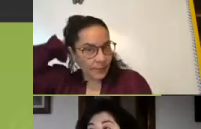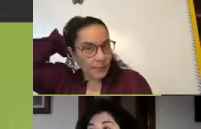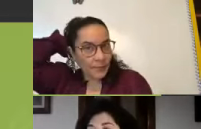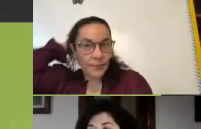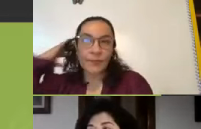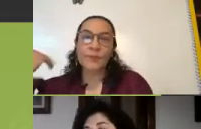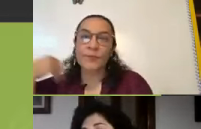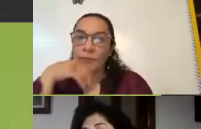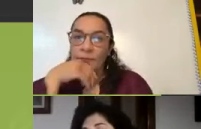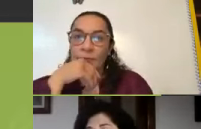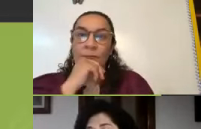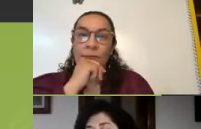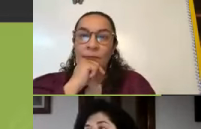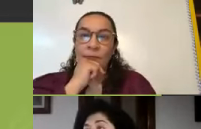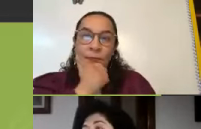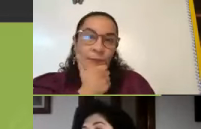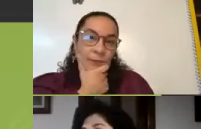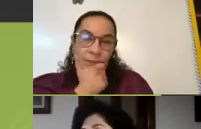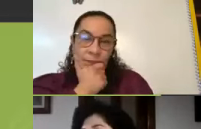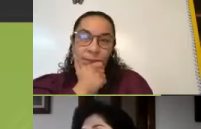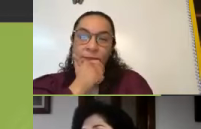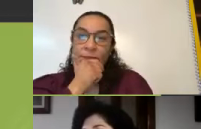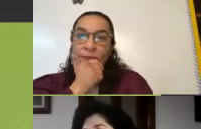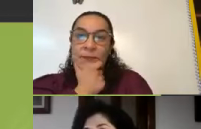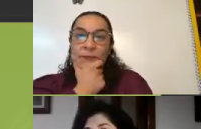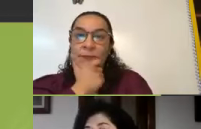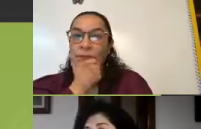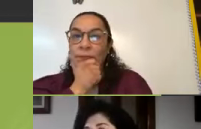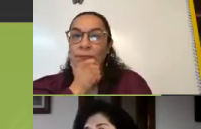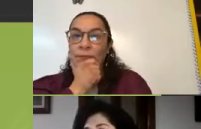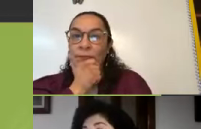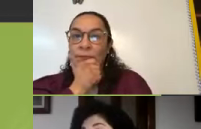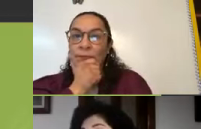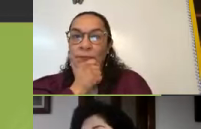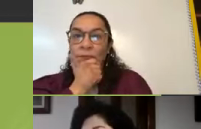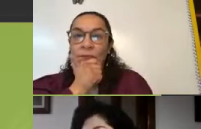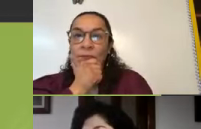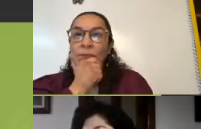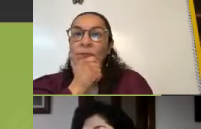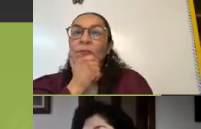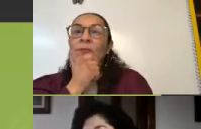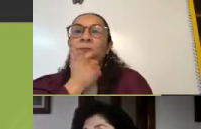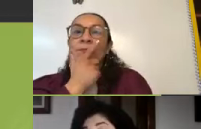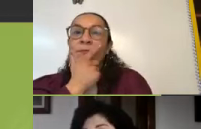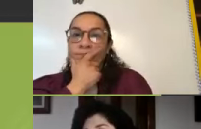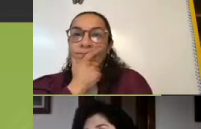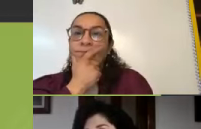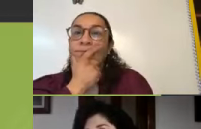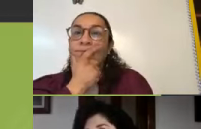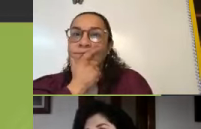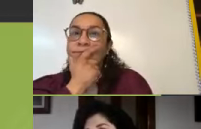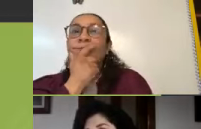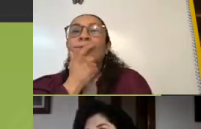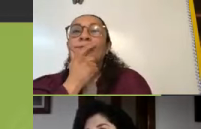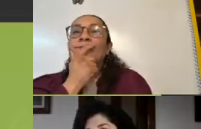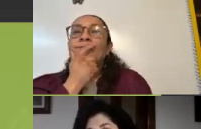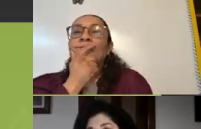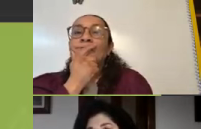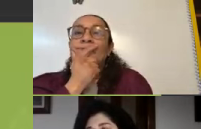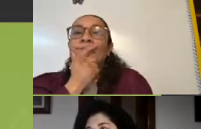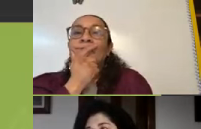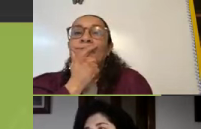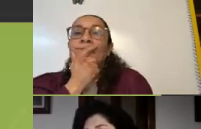la fiscalización se pueda llevar a cabo de manera objetiva, es decir, se busca un